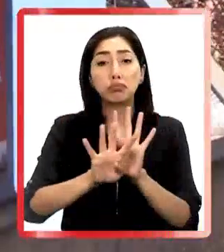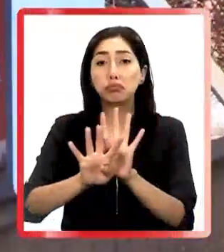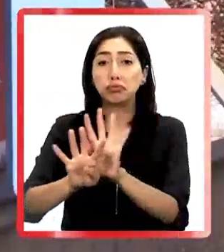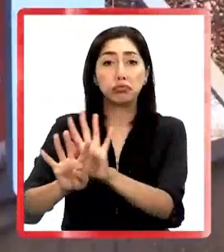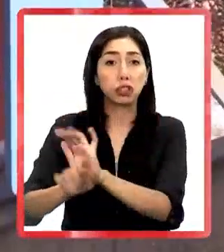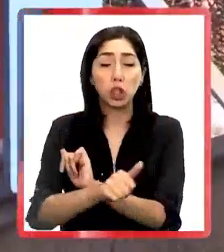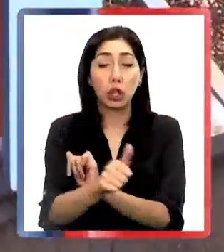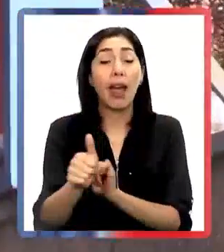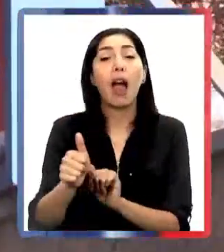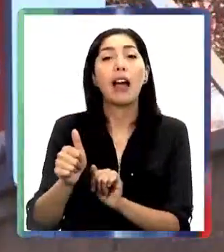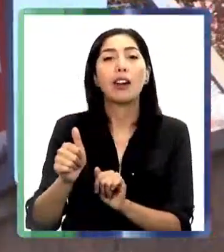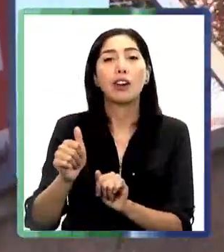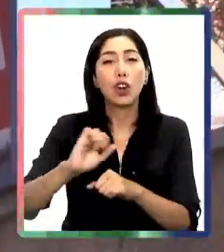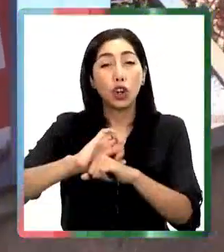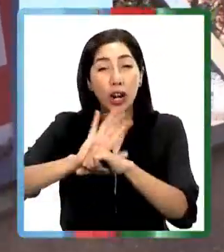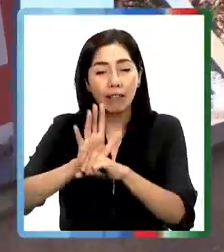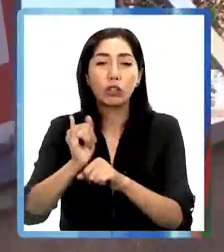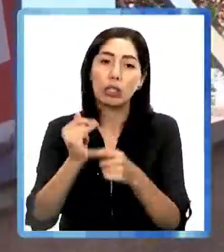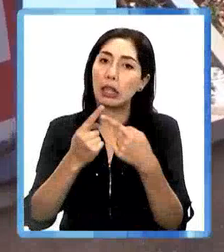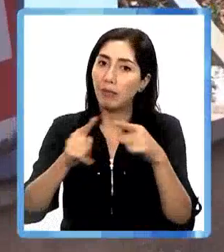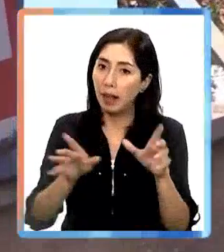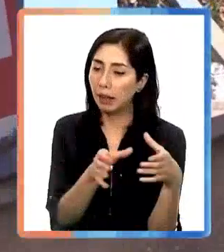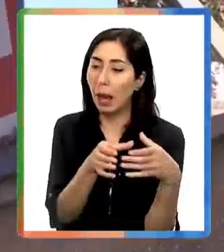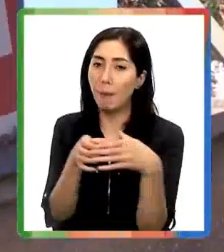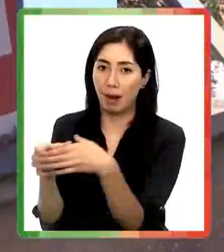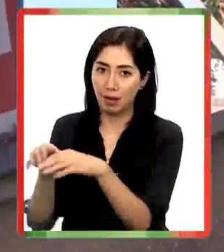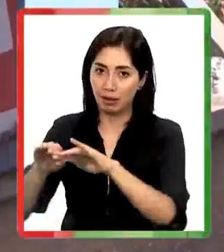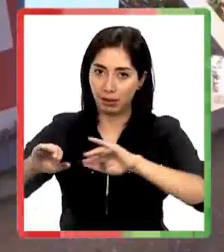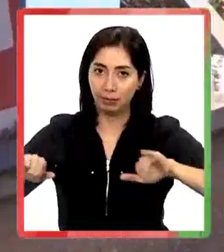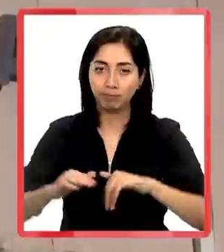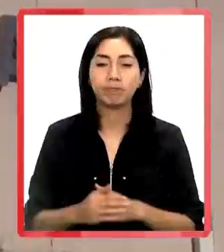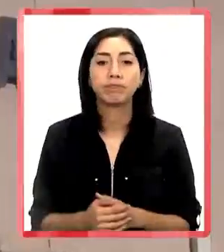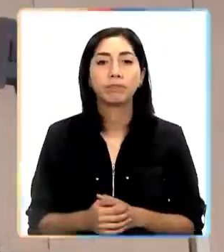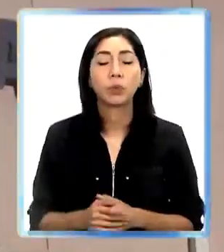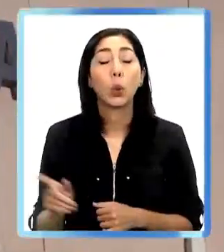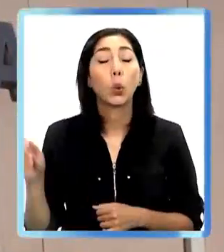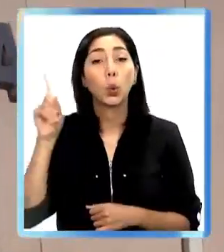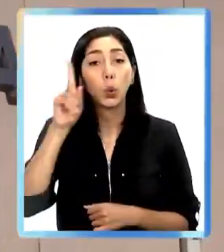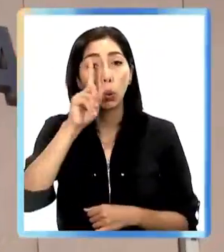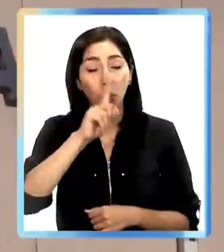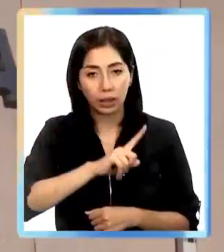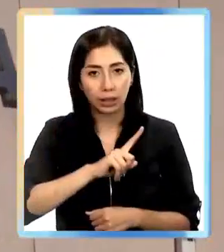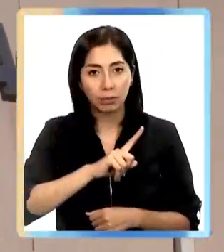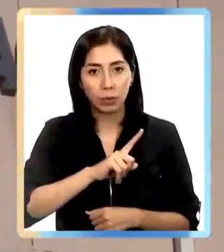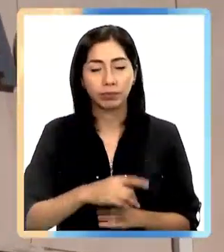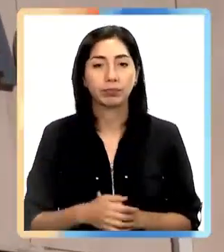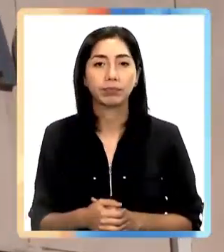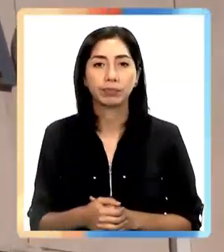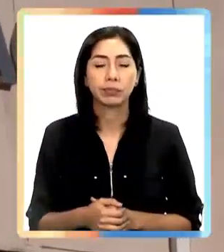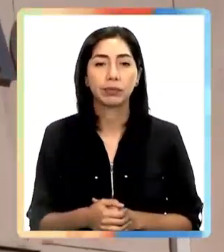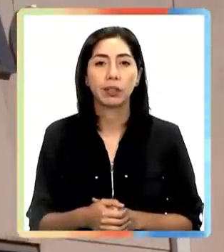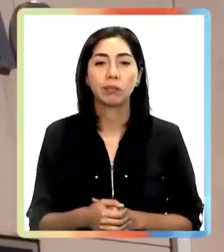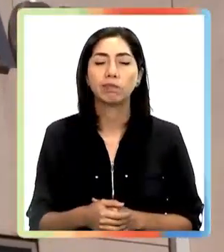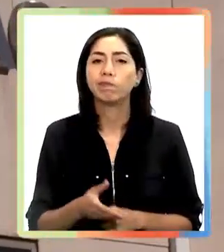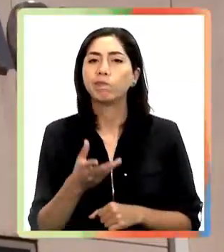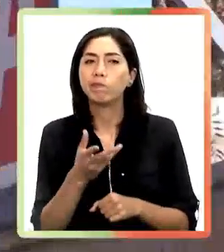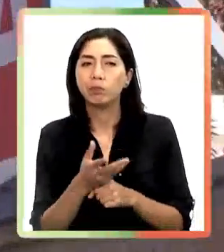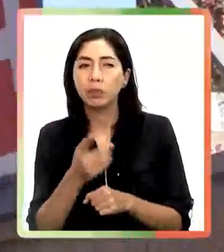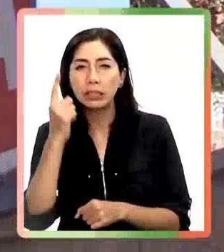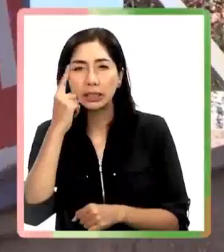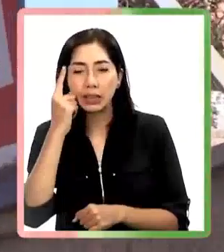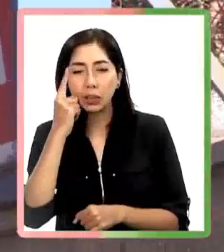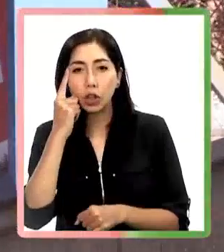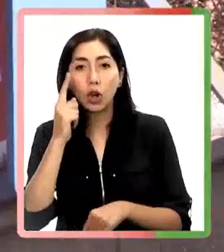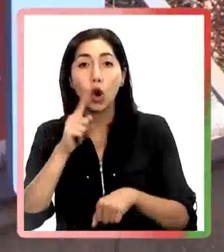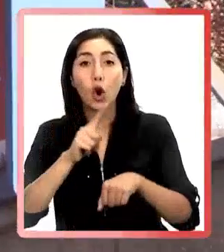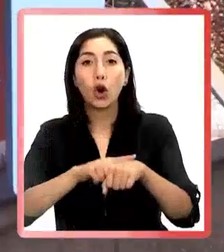atendidos de manera diferencial y con todas las medidas de prevención. Por último, se destaca que se está estudiando el aumentar las horas